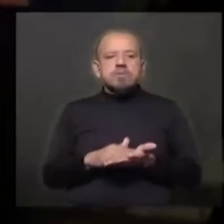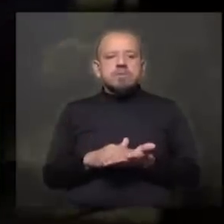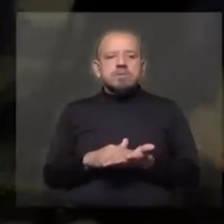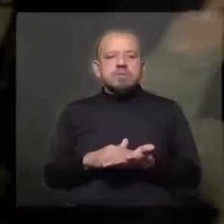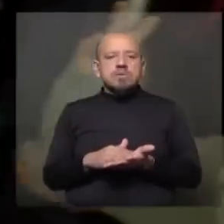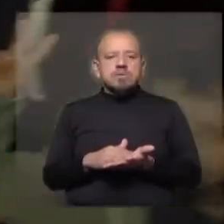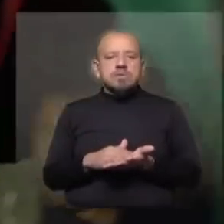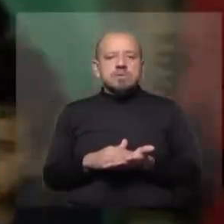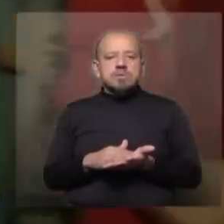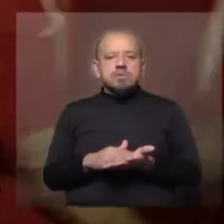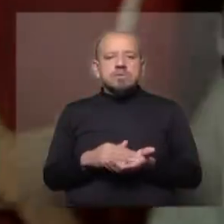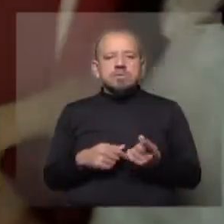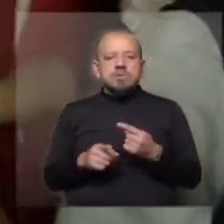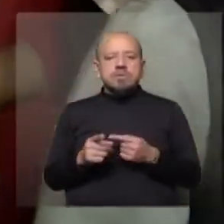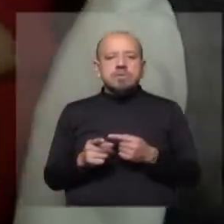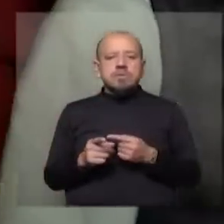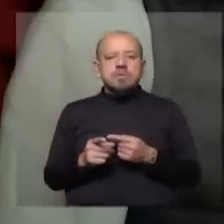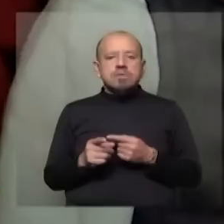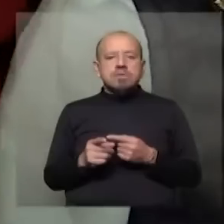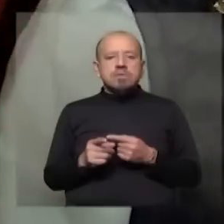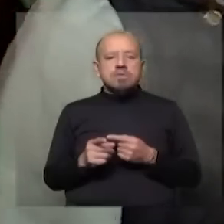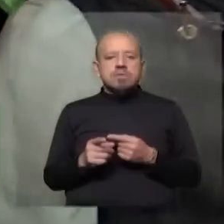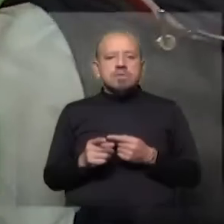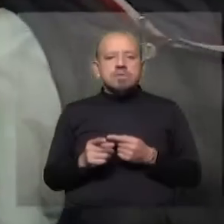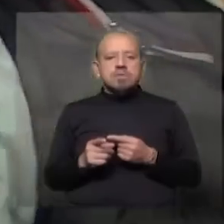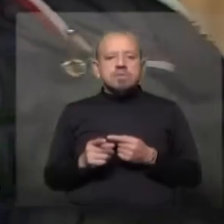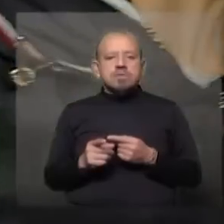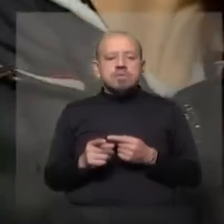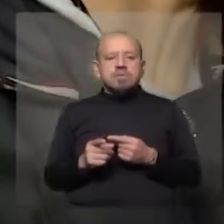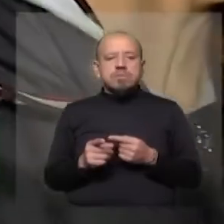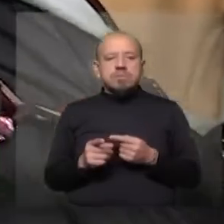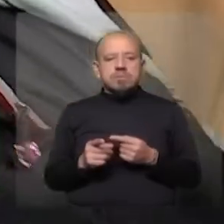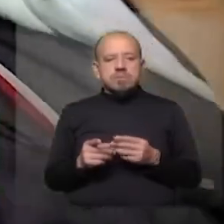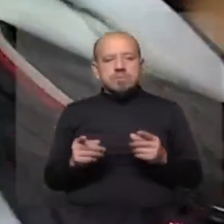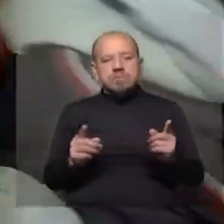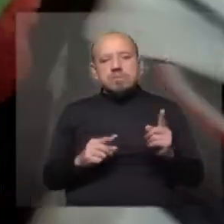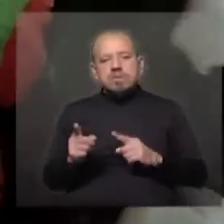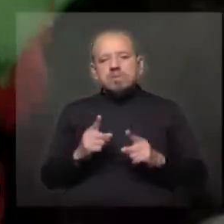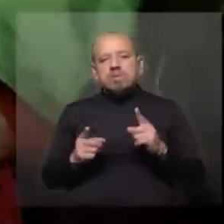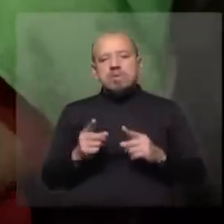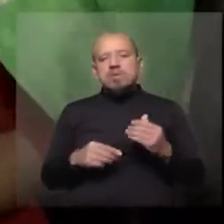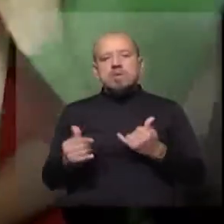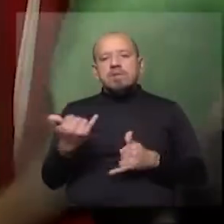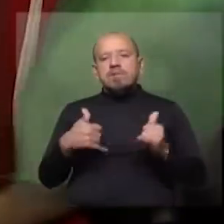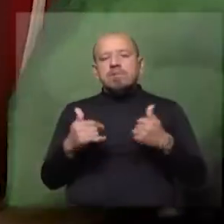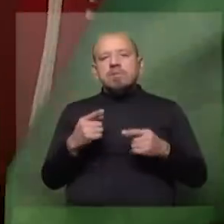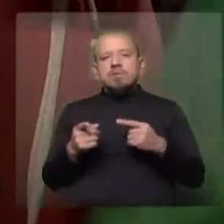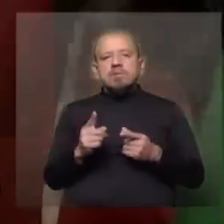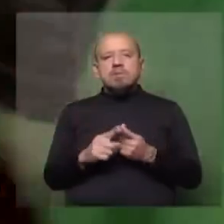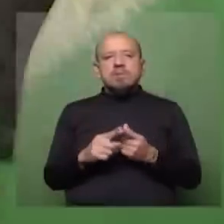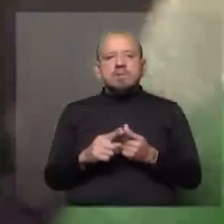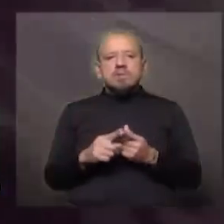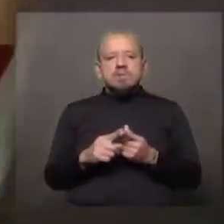seguramente nuestro compañero gard tendrá alguna extensión sobre este tema